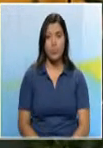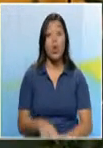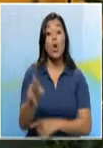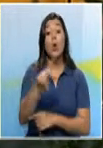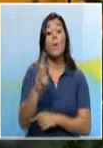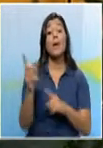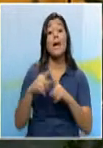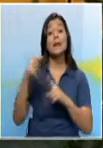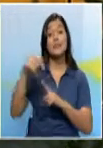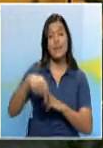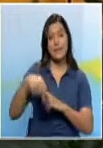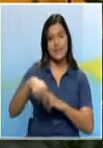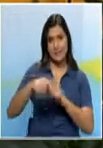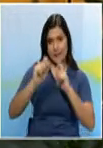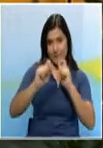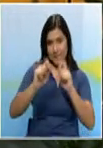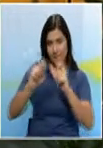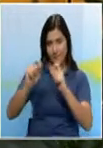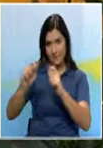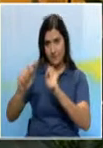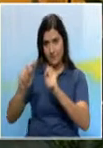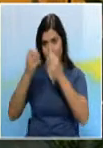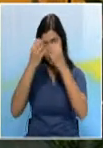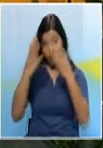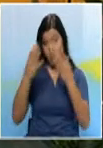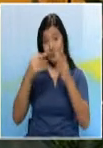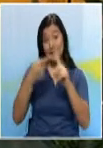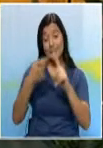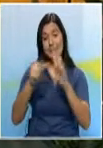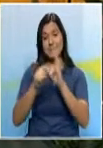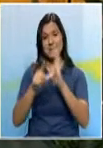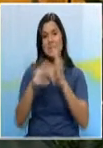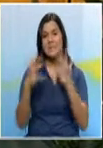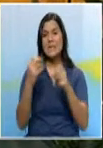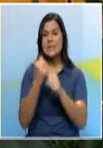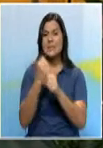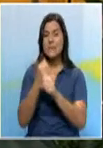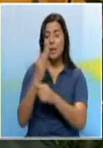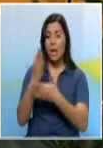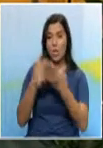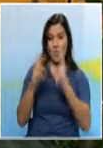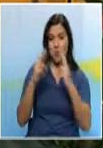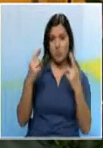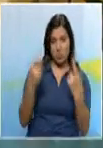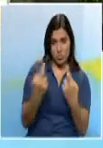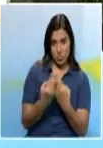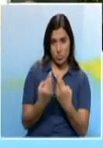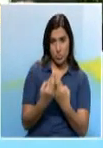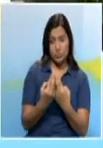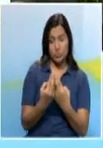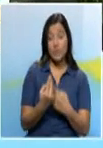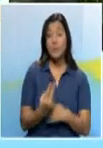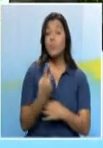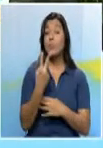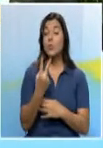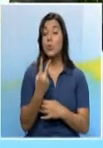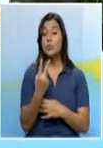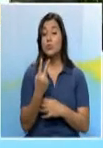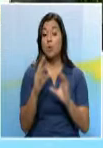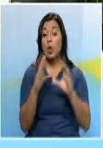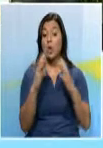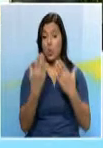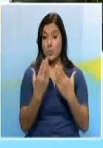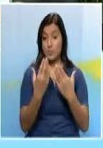Compañeros, hasta acá este reporte de la Asamblea Legislativa. Se realizaron algunas sesiones de las comisiones legislativas, dos de